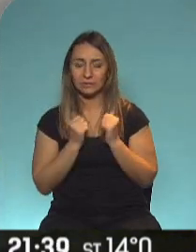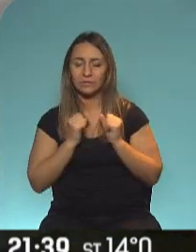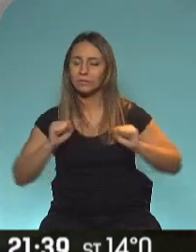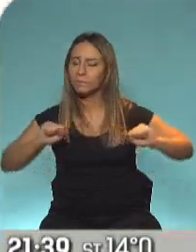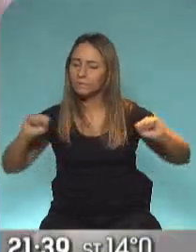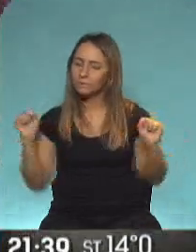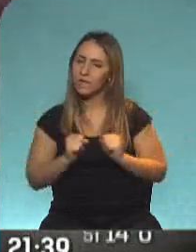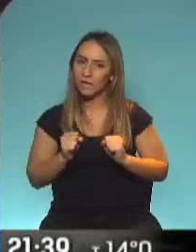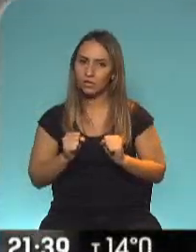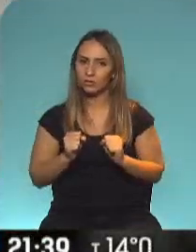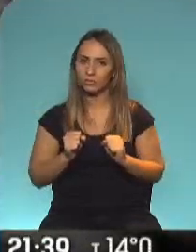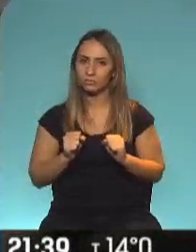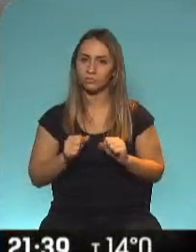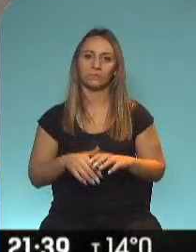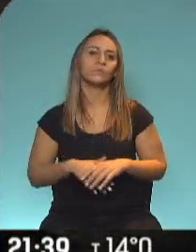frío, mucho frío.